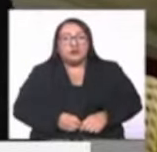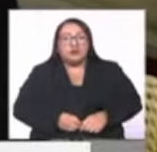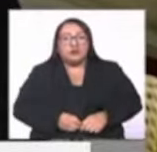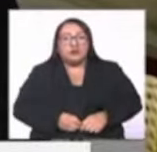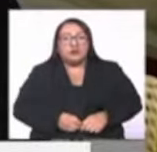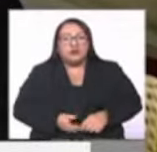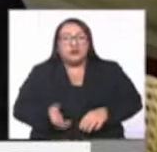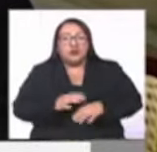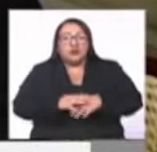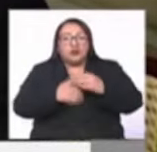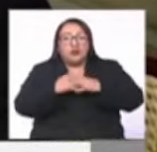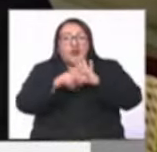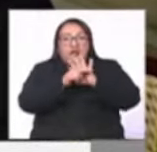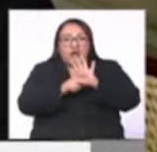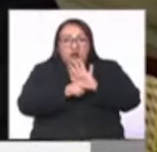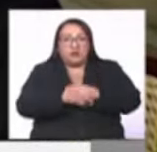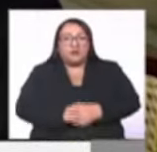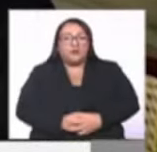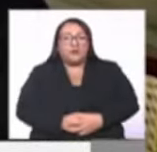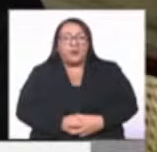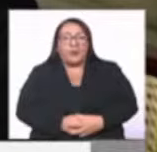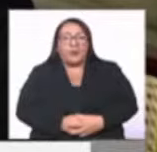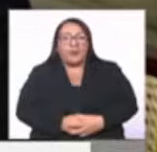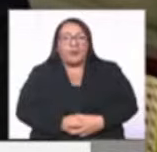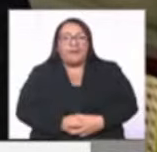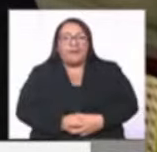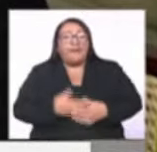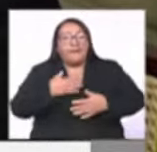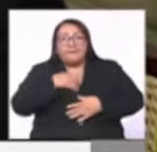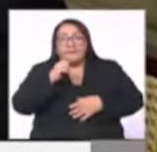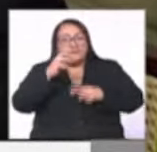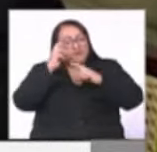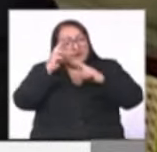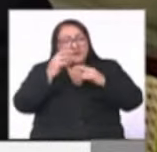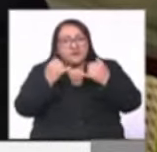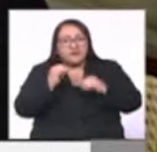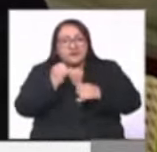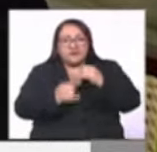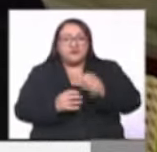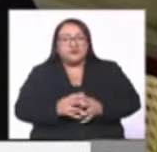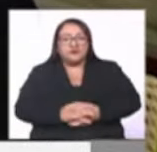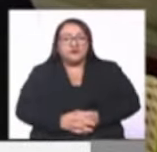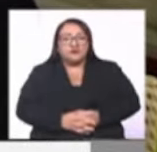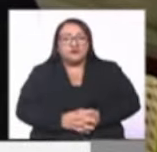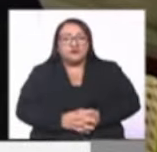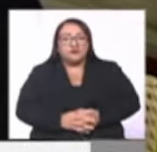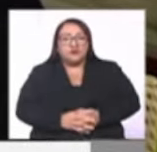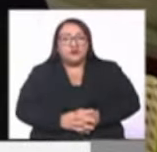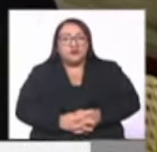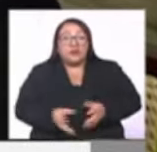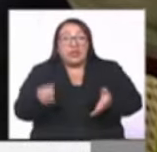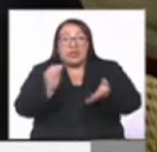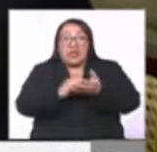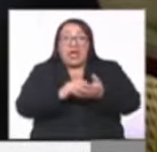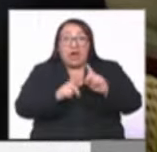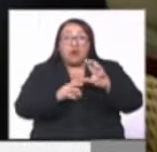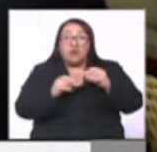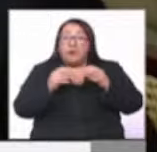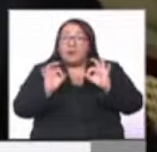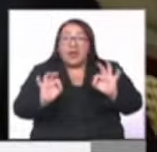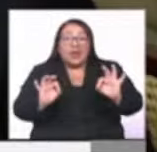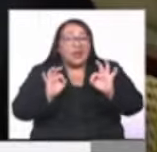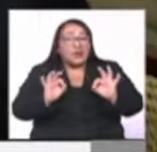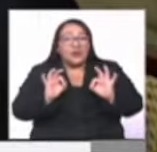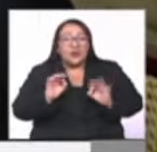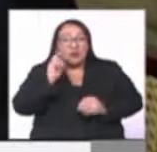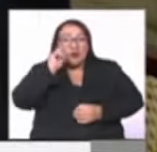sentido de las normas estimo muy respetuosamente que el informe final deja un precedente muy peligroso